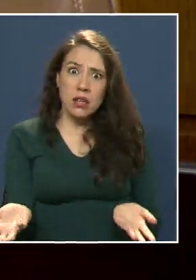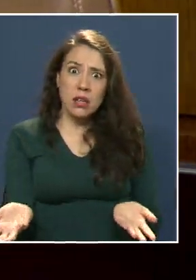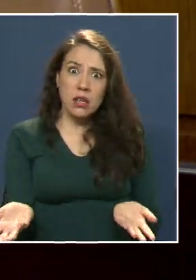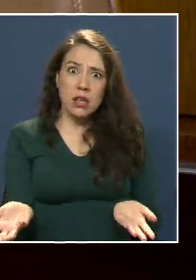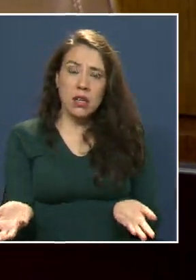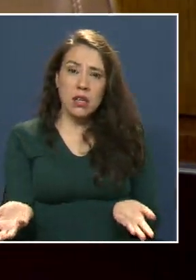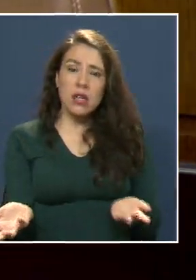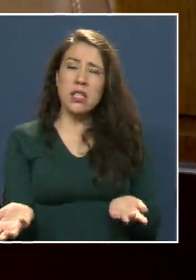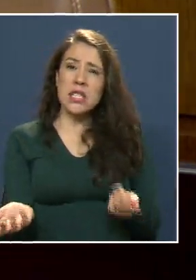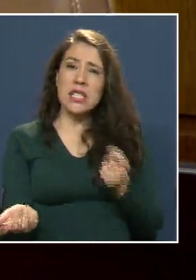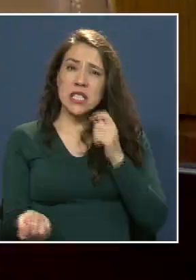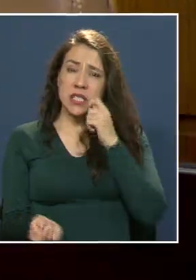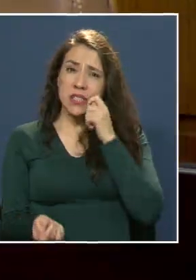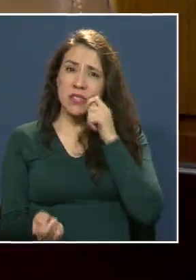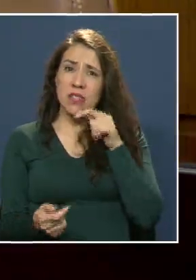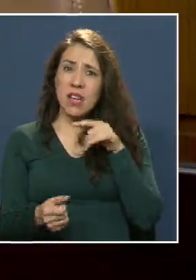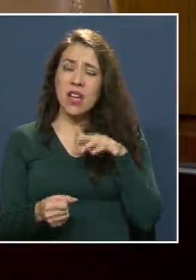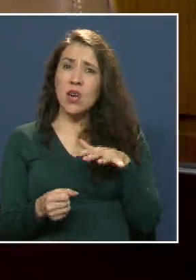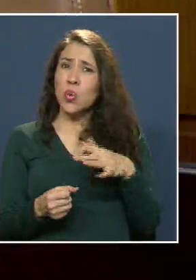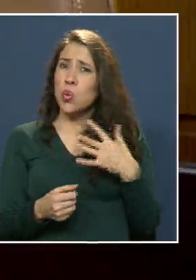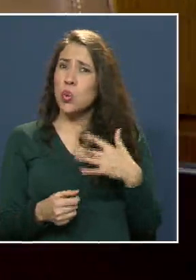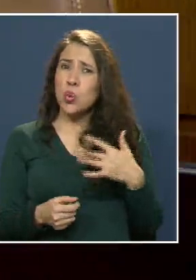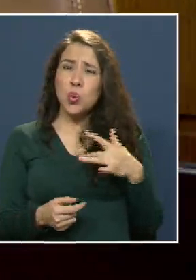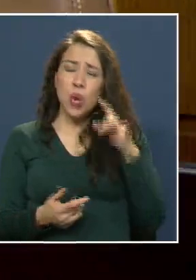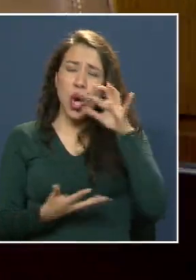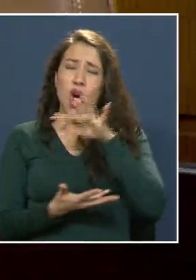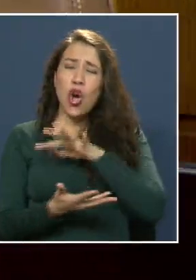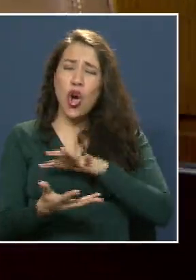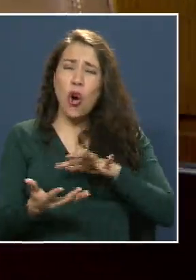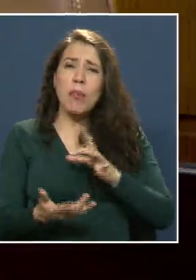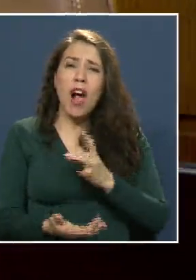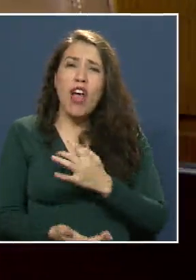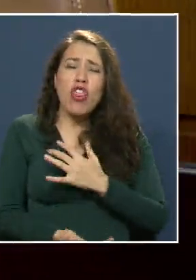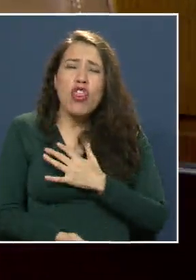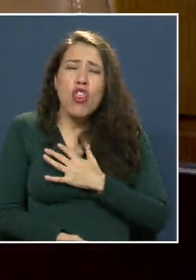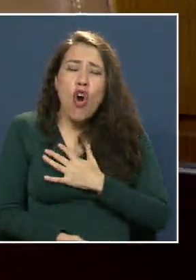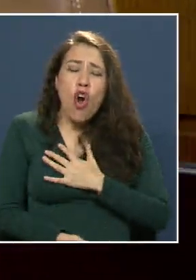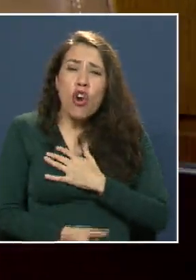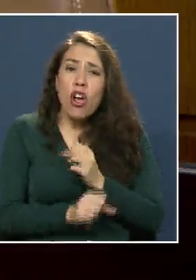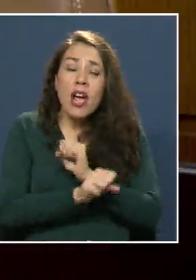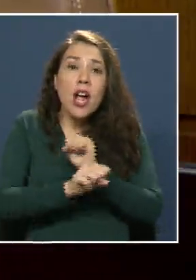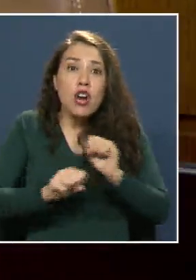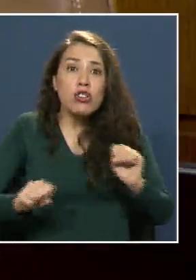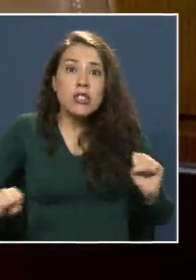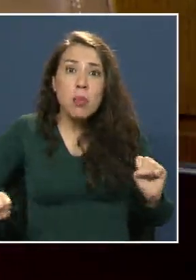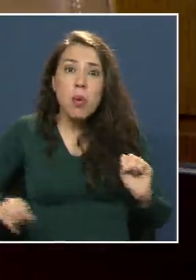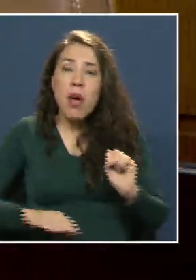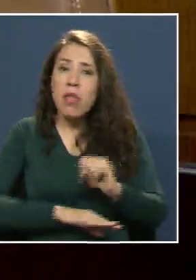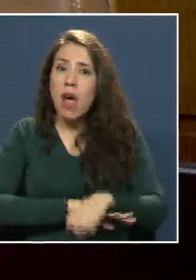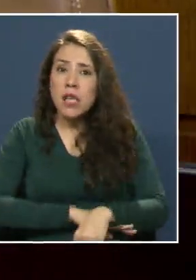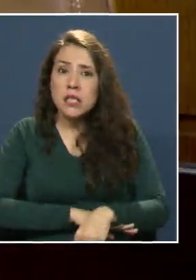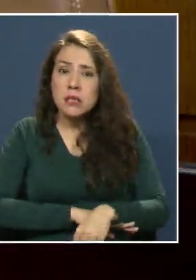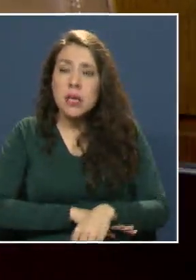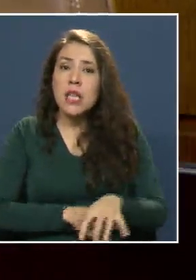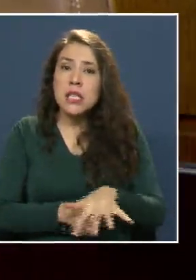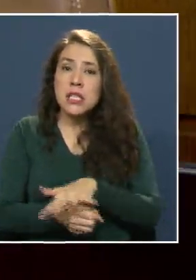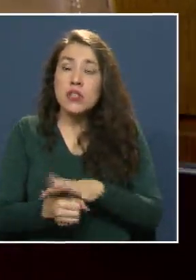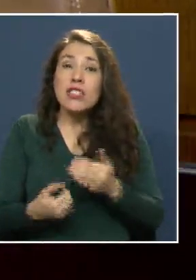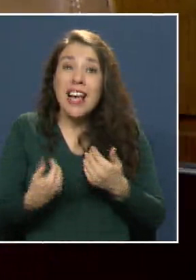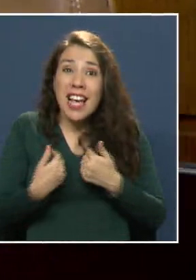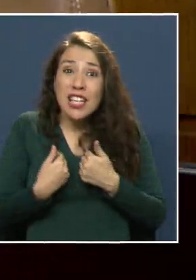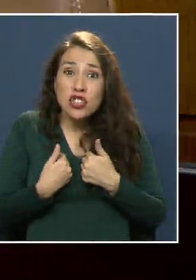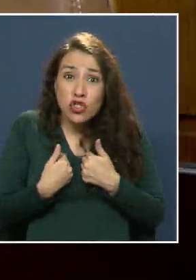sin lugar a dudas, es una situación tremendamente compleja y dolorosa. Inaceptable. Una situación que al menos a